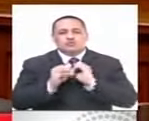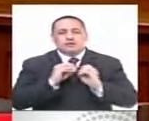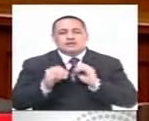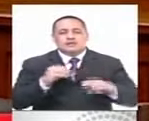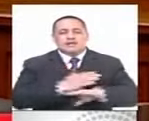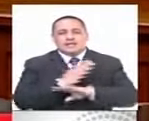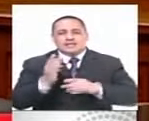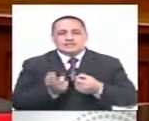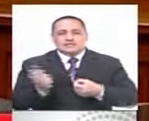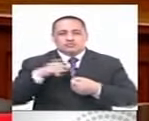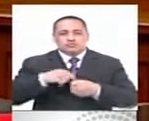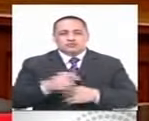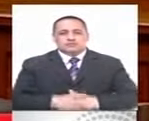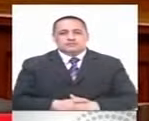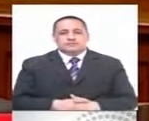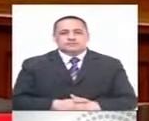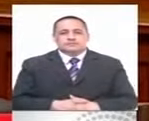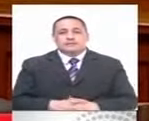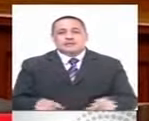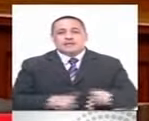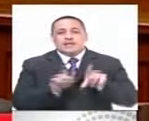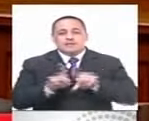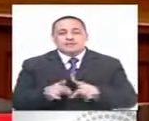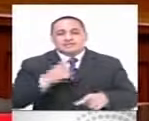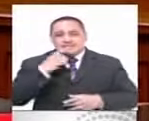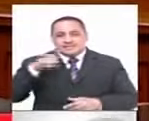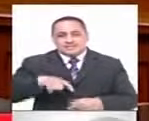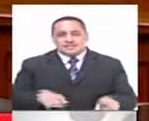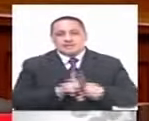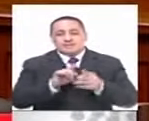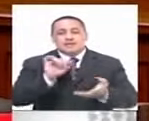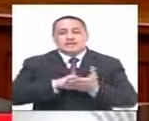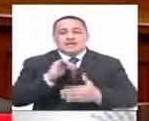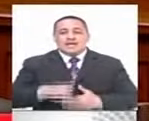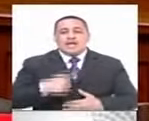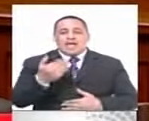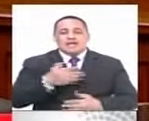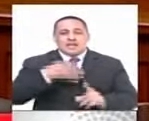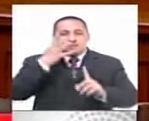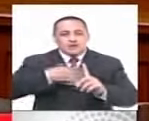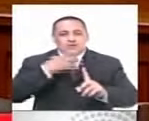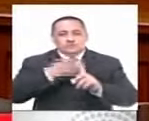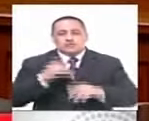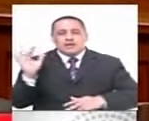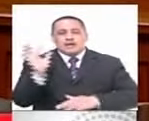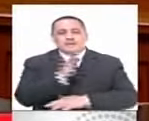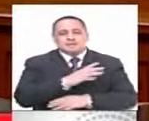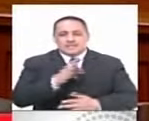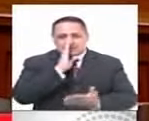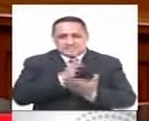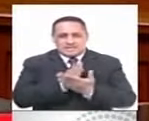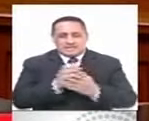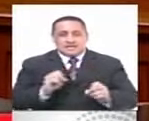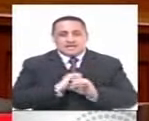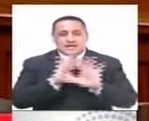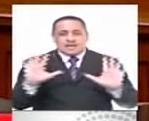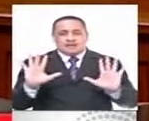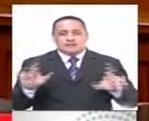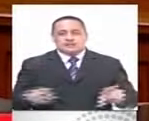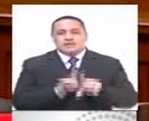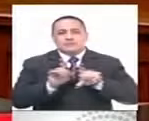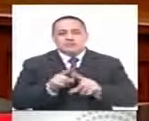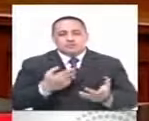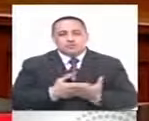e inclusivos. Asimismo, se necesita que exista evaluación de impacto ambiental seria y ágil, estableciéndose